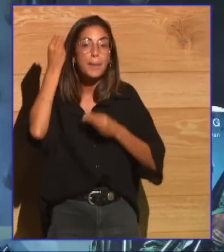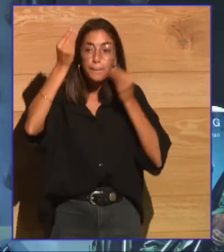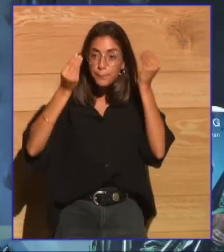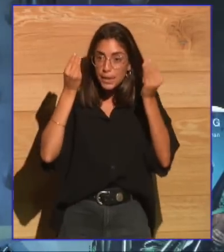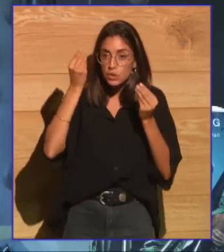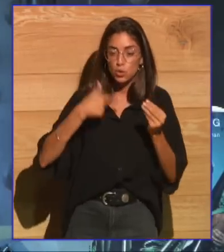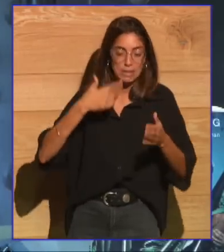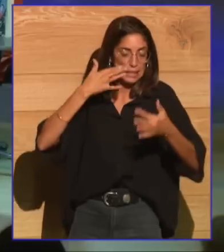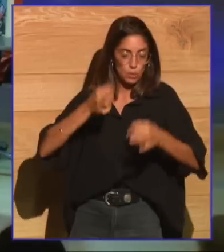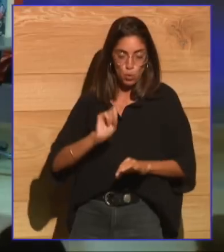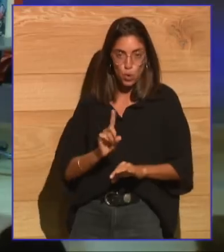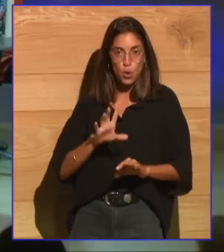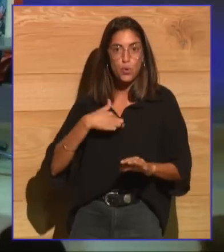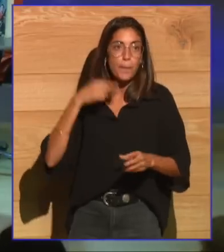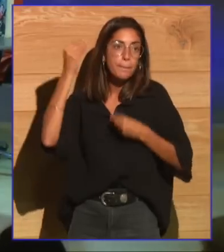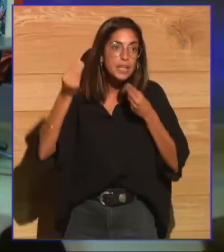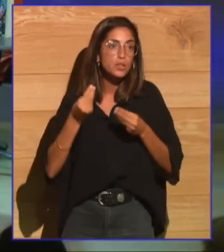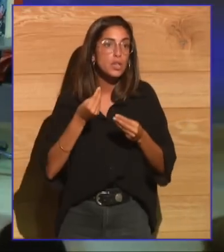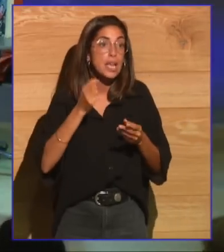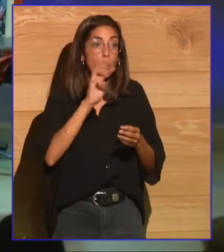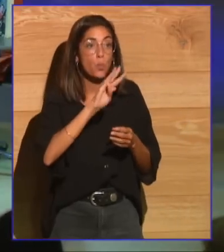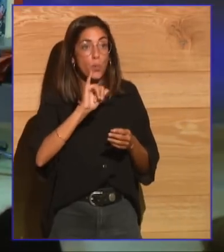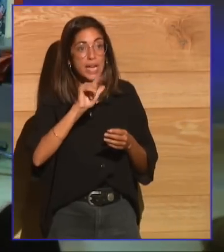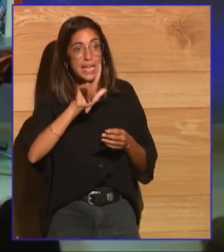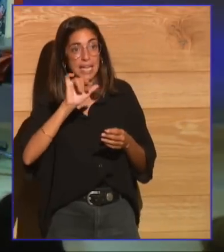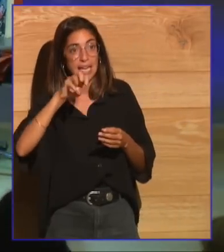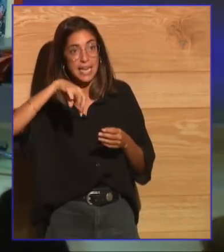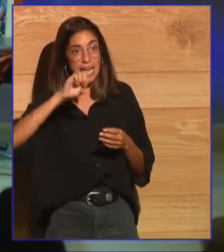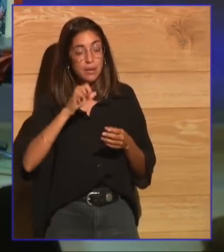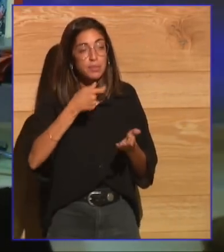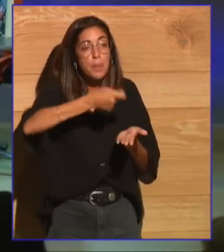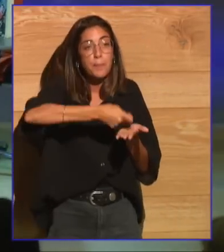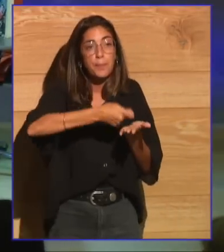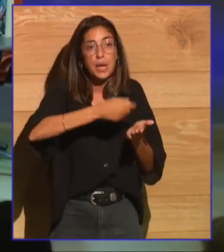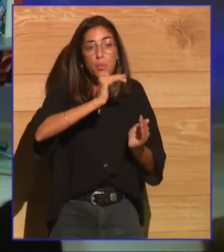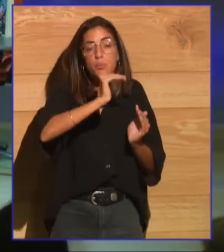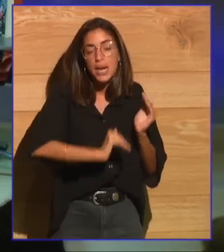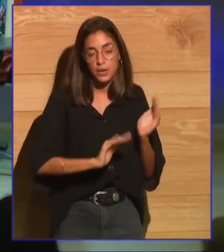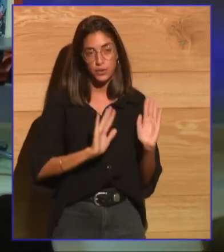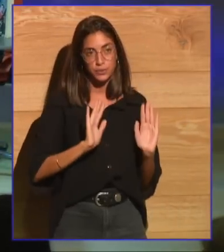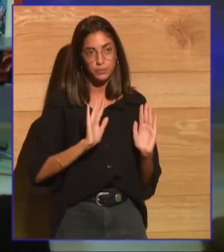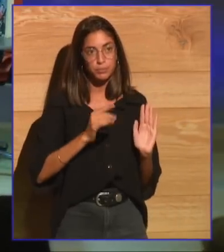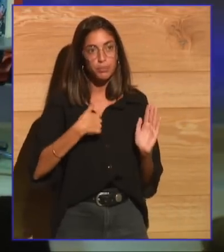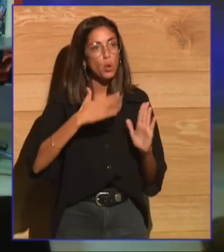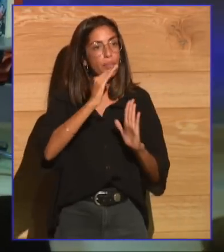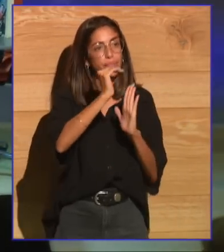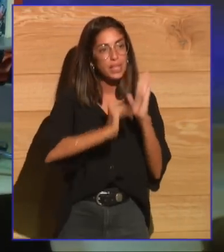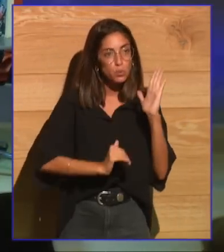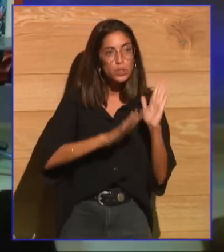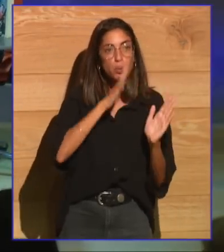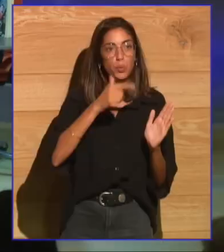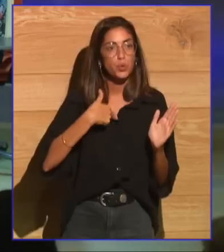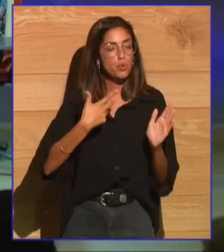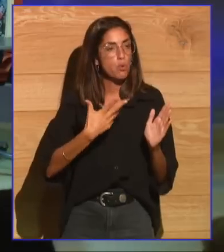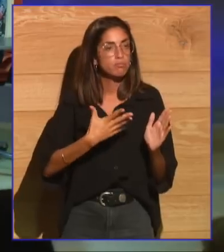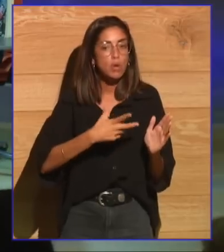creo que no que le que le hizo precio a john williams y al final me dijo mira activación un descuento que porque queda muy satisfecho con la música